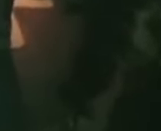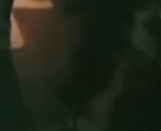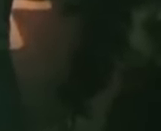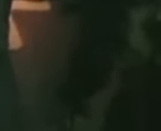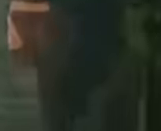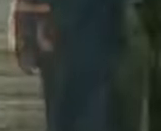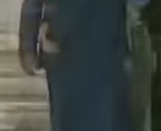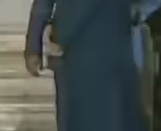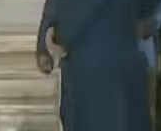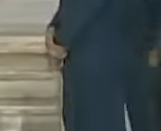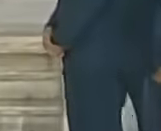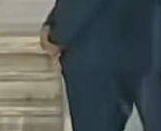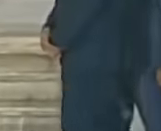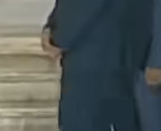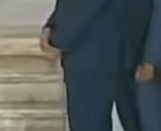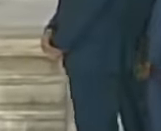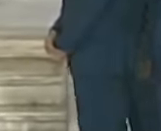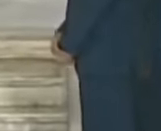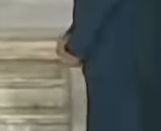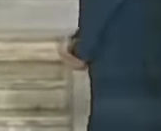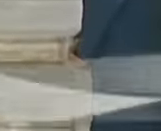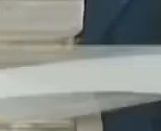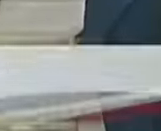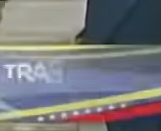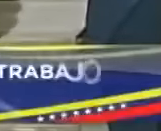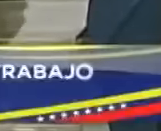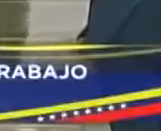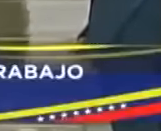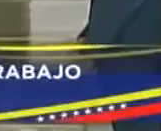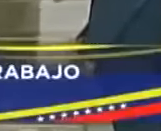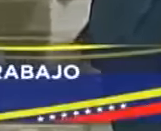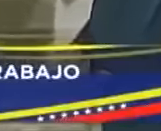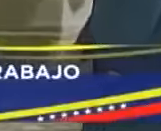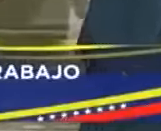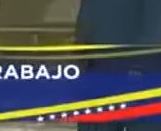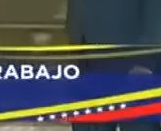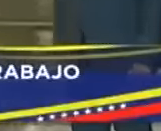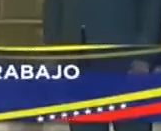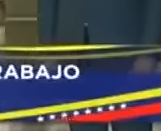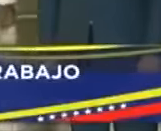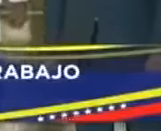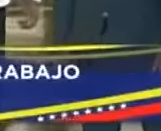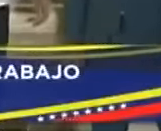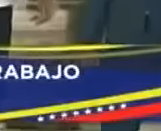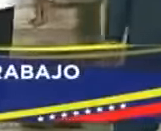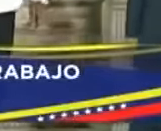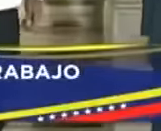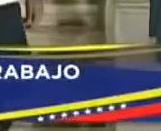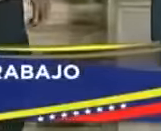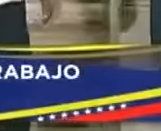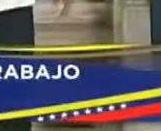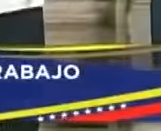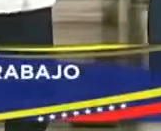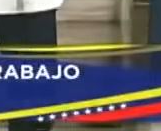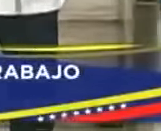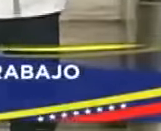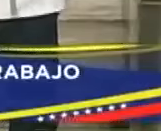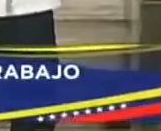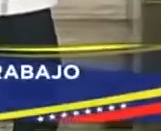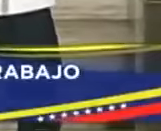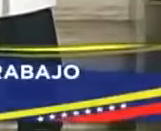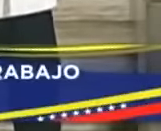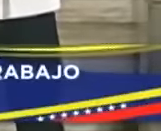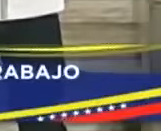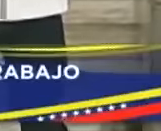para repasar el mapa de cooperación en conjunto, diversos temas de interés, los desafíos de la región, así como